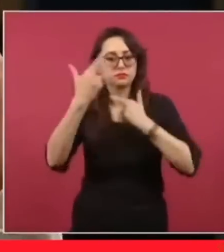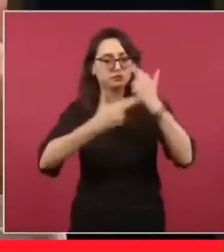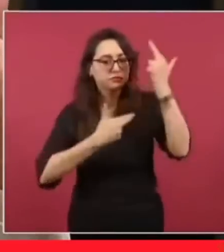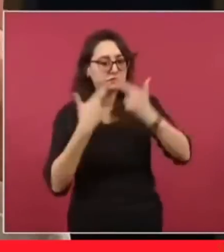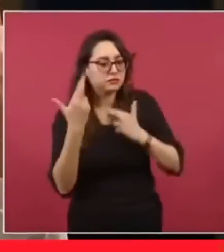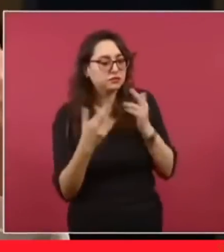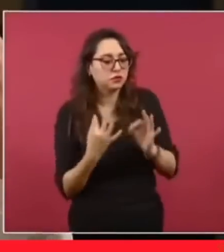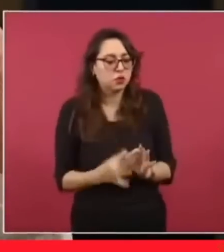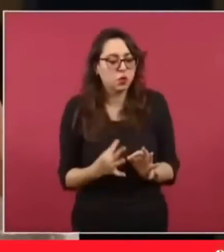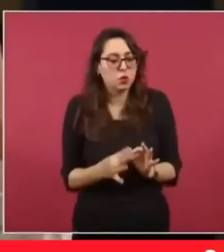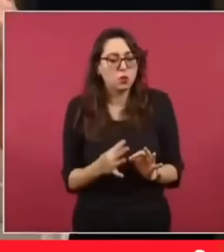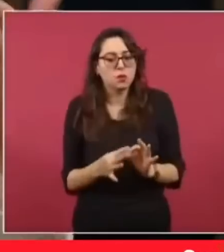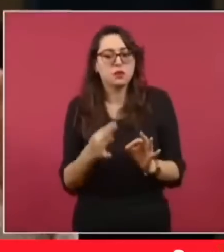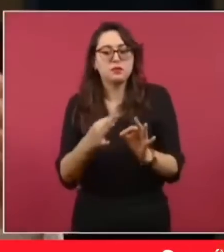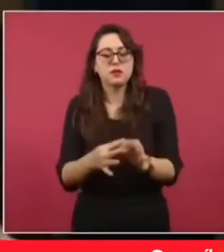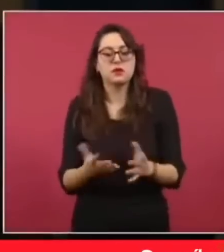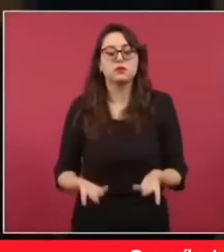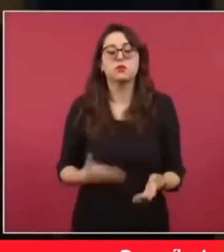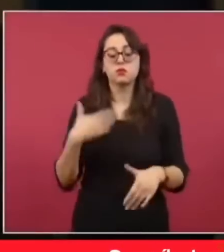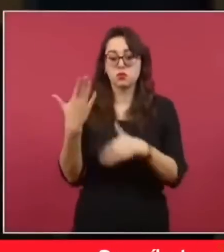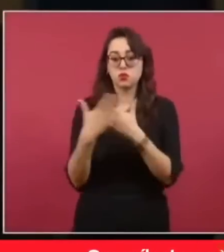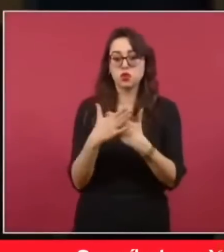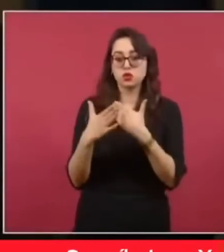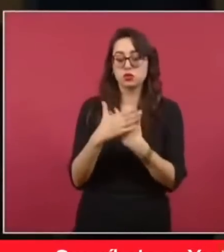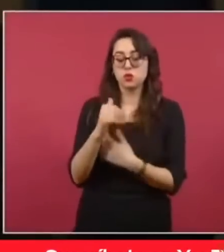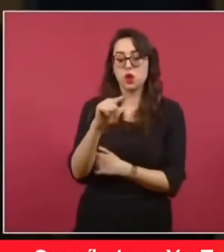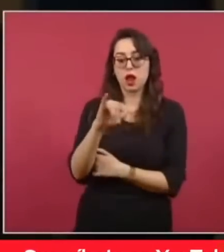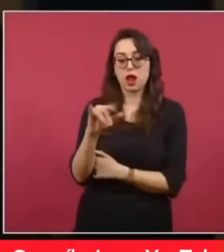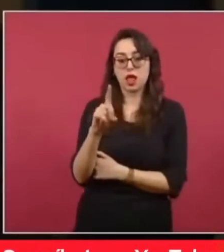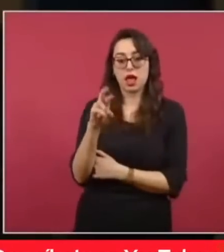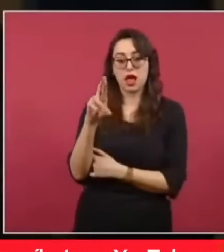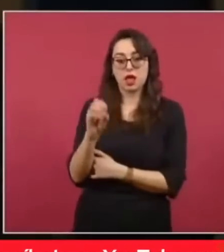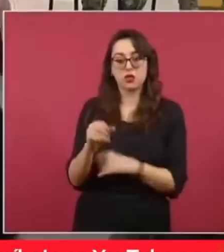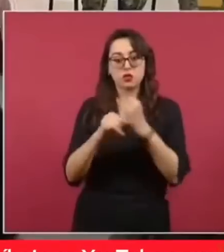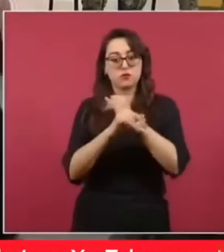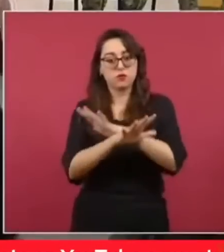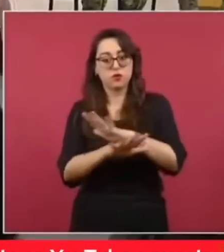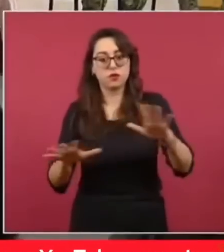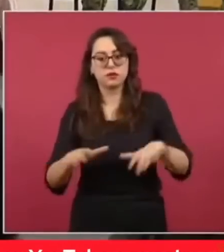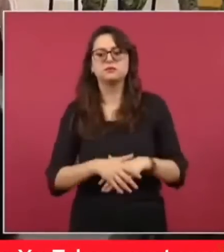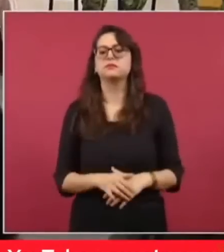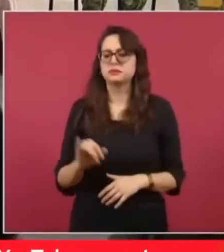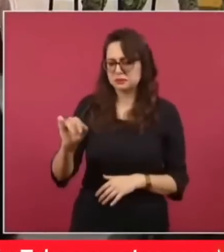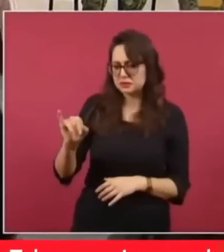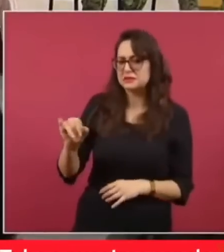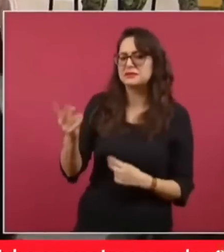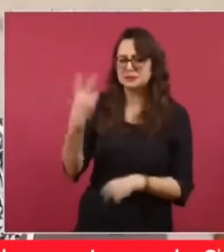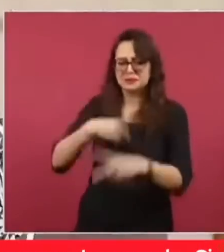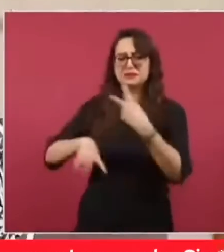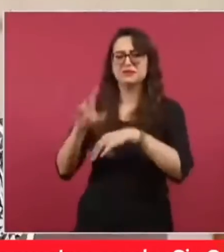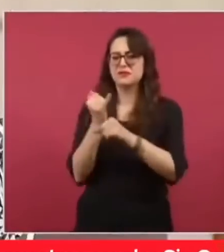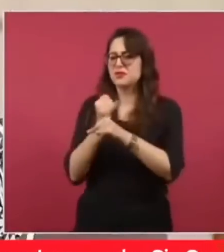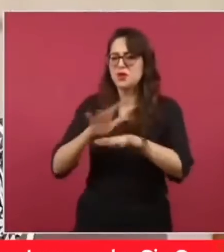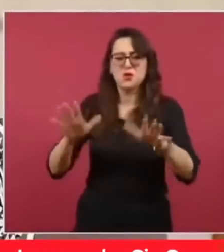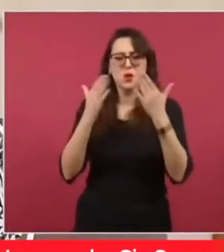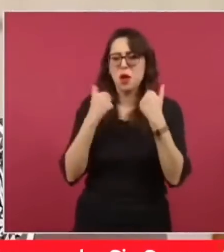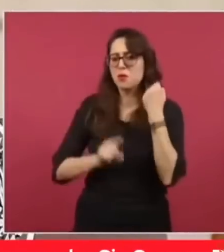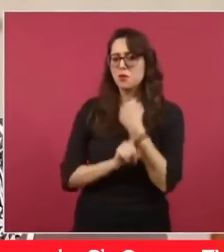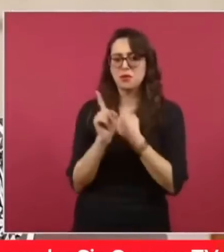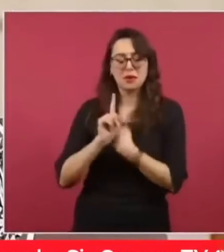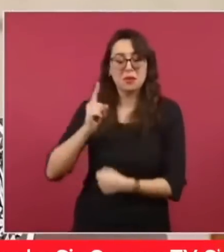nos está diciendo que va a venir a informar Alejandro Encinas. Sí, no, Alejandro Encinas. Y no vamos a tener ningún problema en